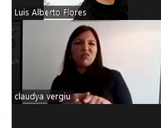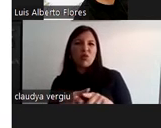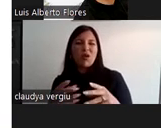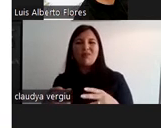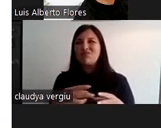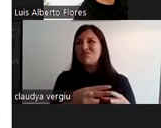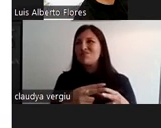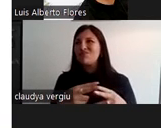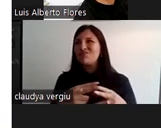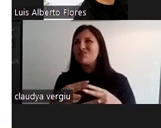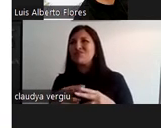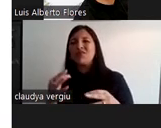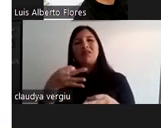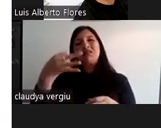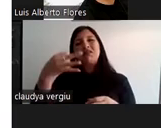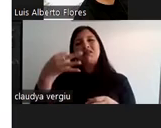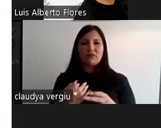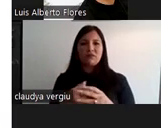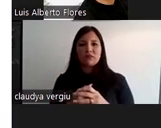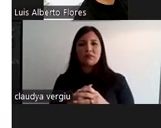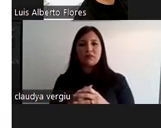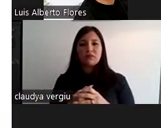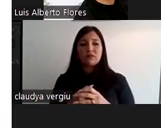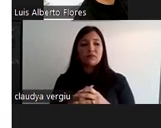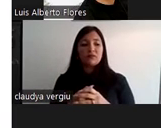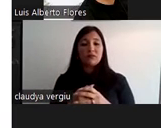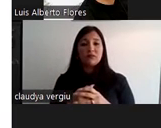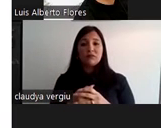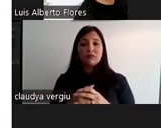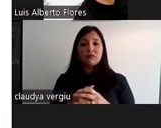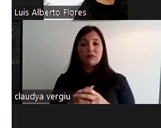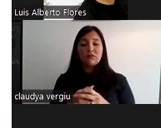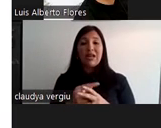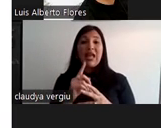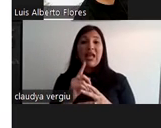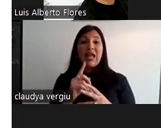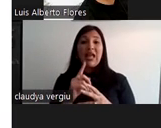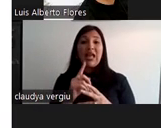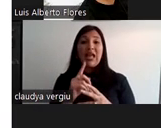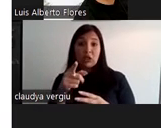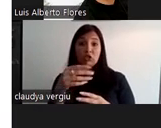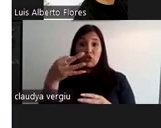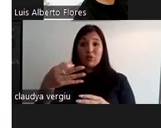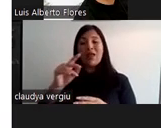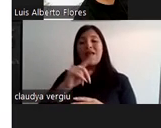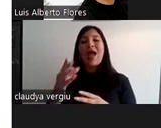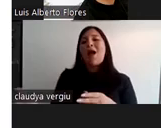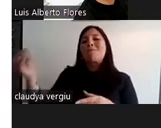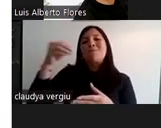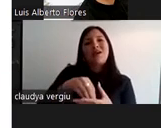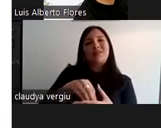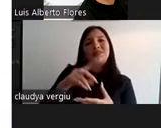de destino que siempre se están dando no quiere decir que esos puntos que hemos estado dando ya no estén sino agregarlos